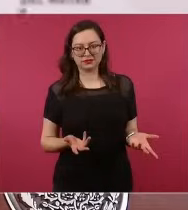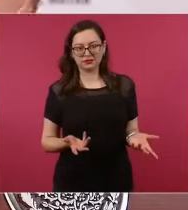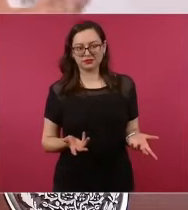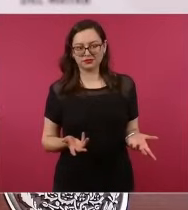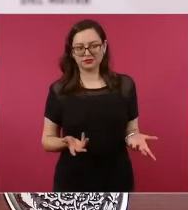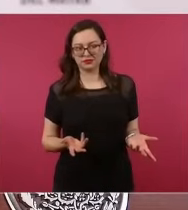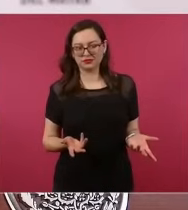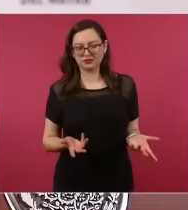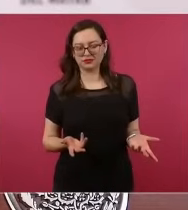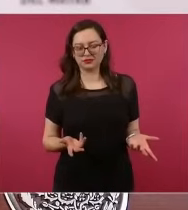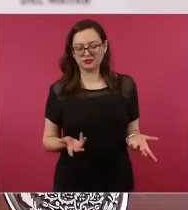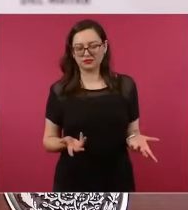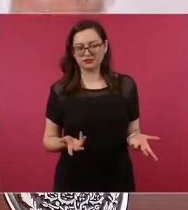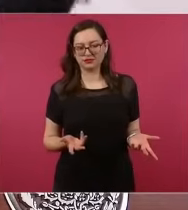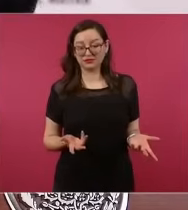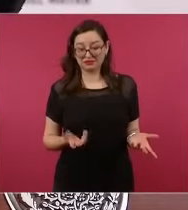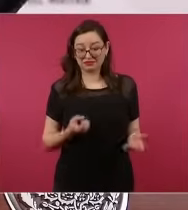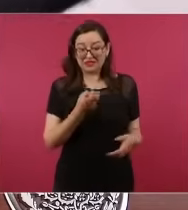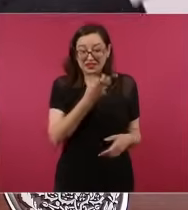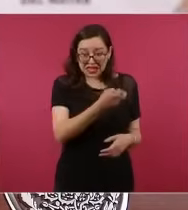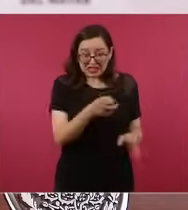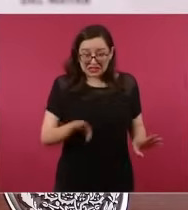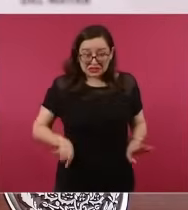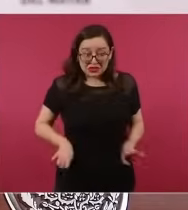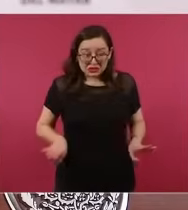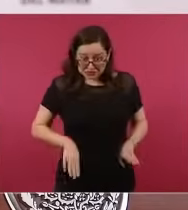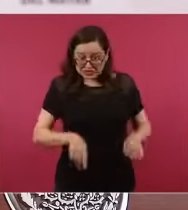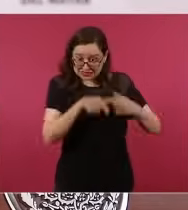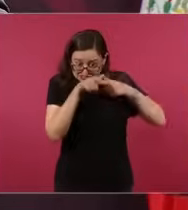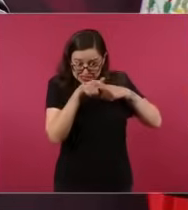Entonces, si van a seguir con eso,